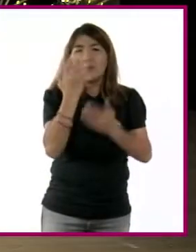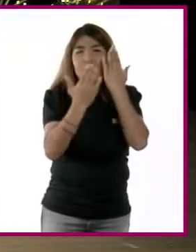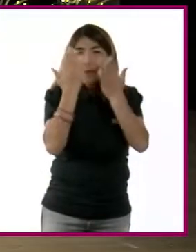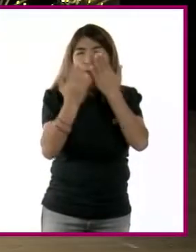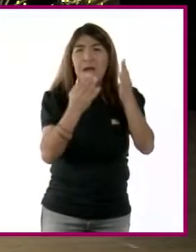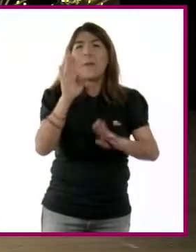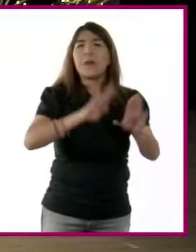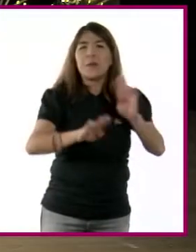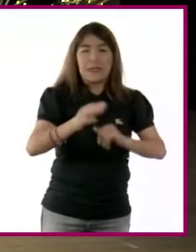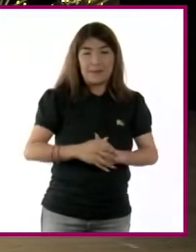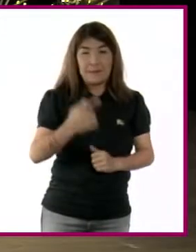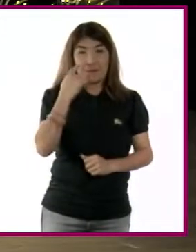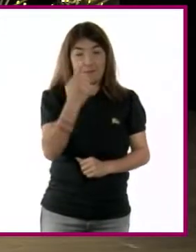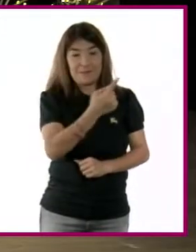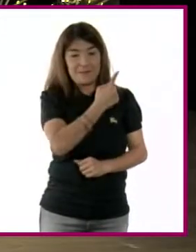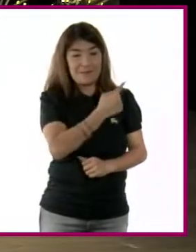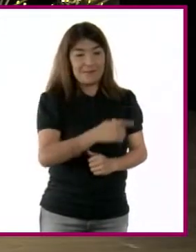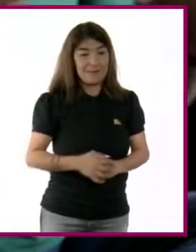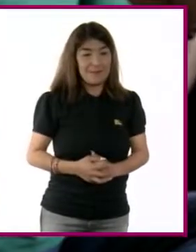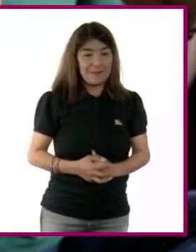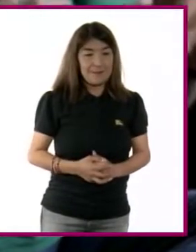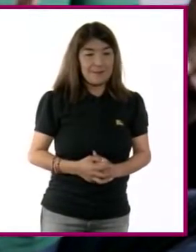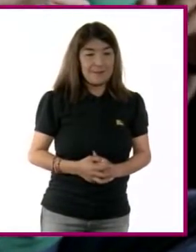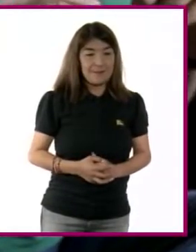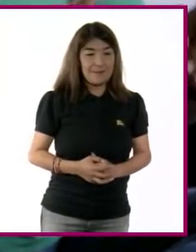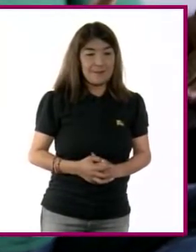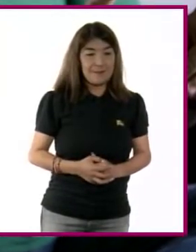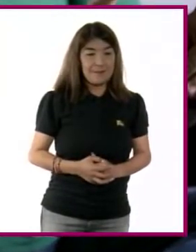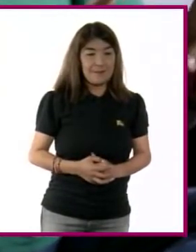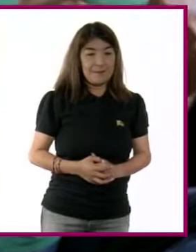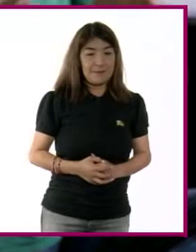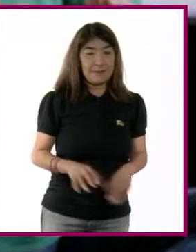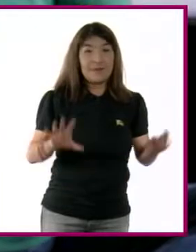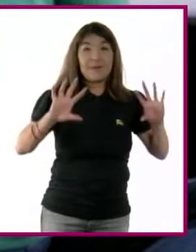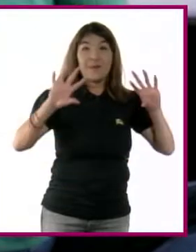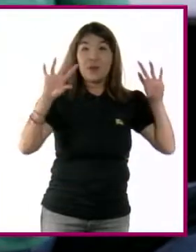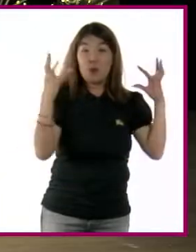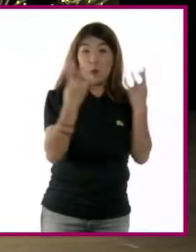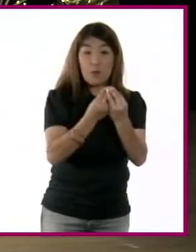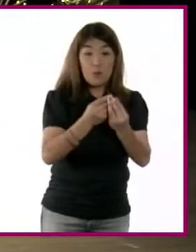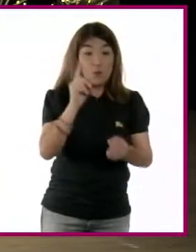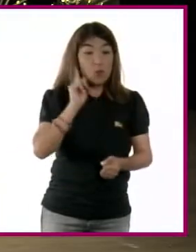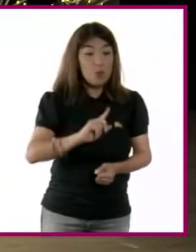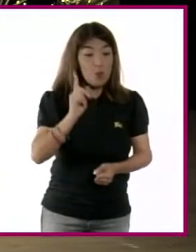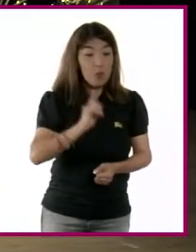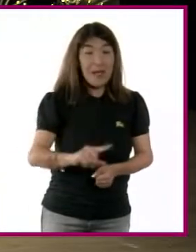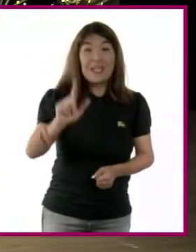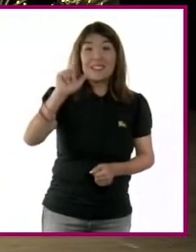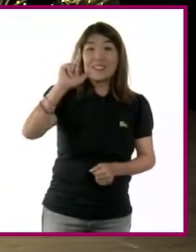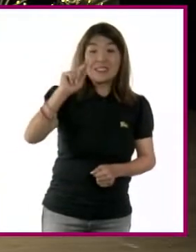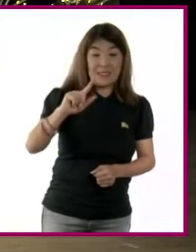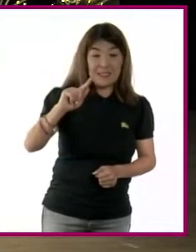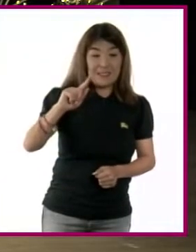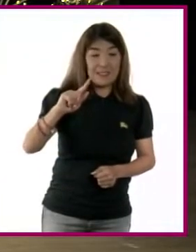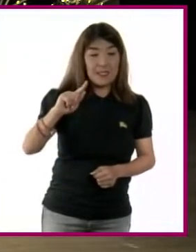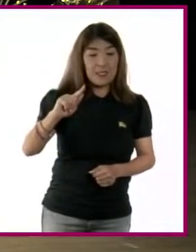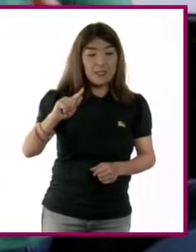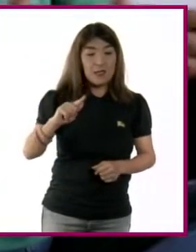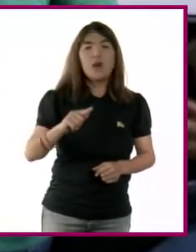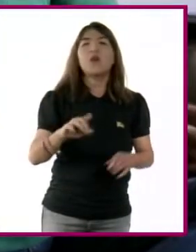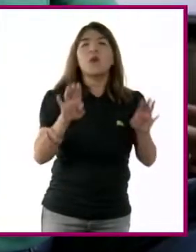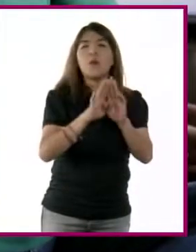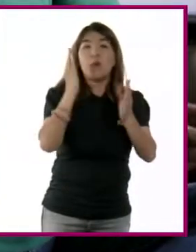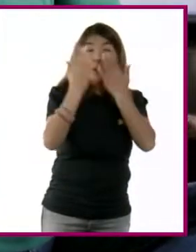Bajamos la información que tenemos en un cuadro. Si el total de mujeres es de 60, para saber las que estudian biología,